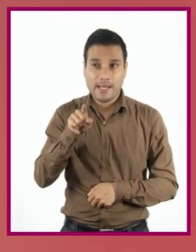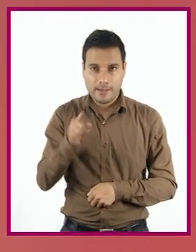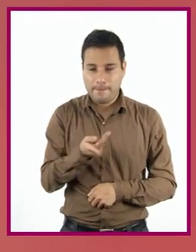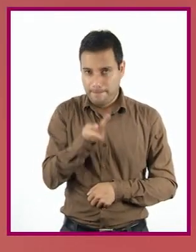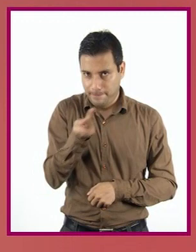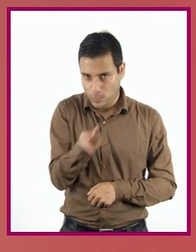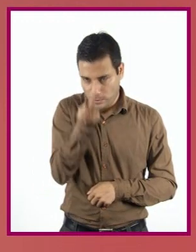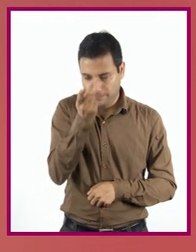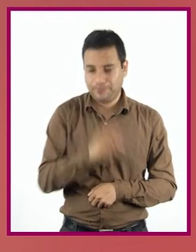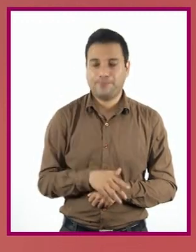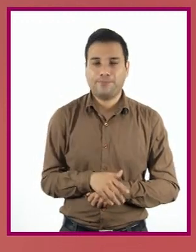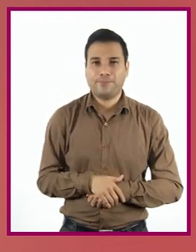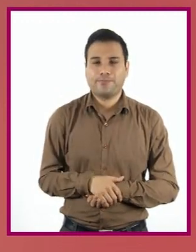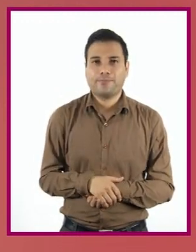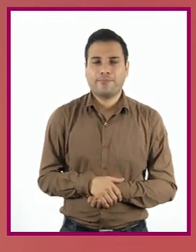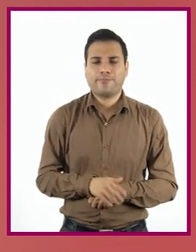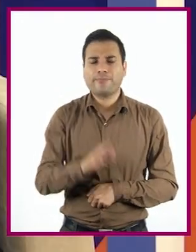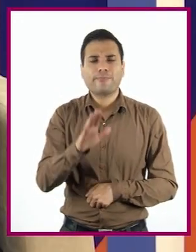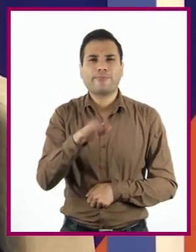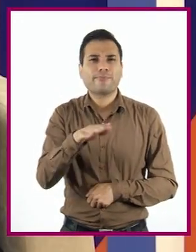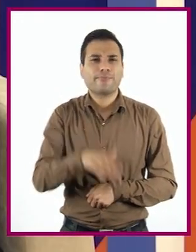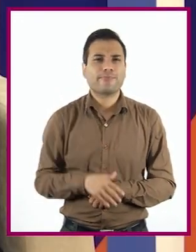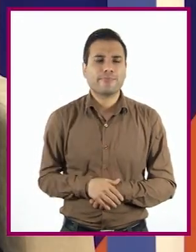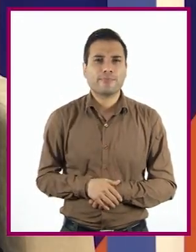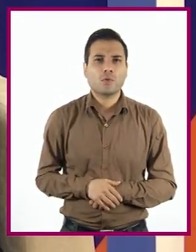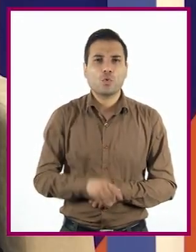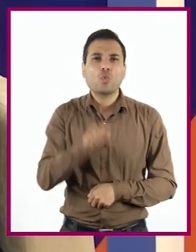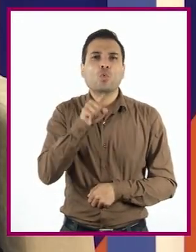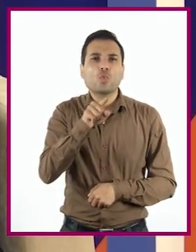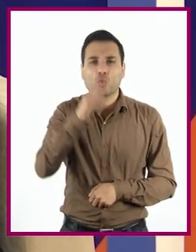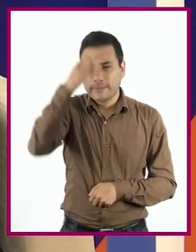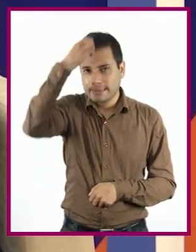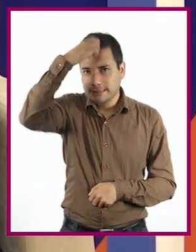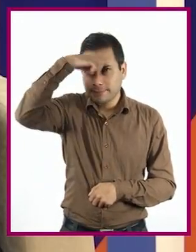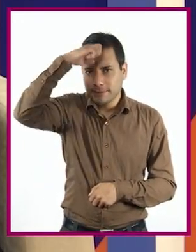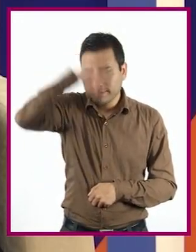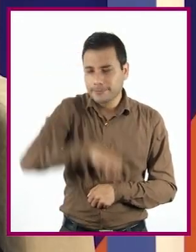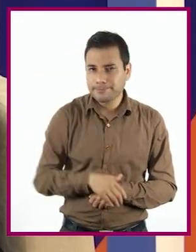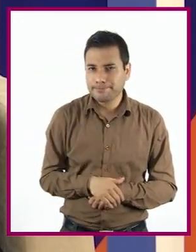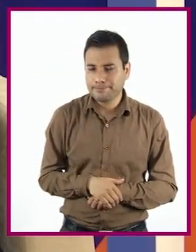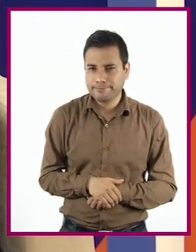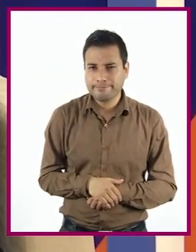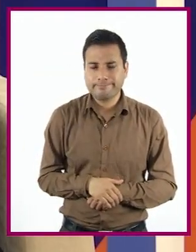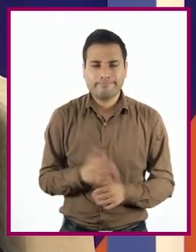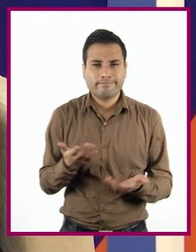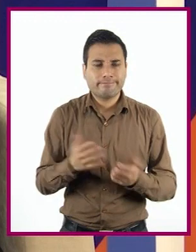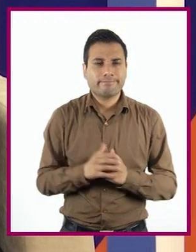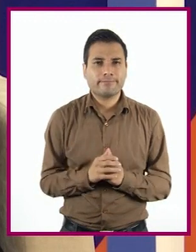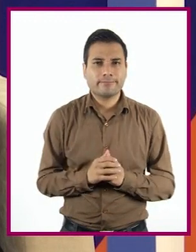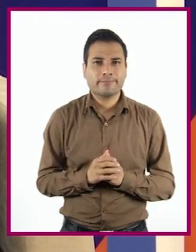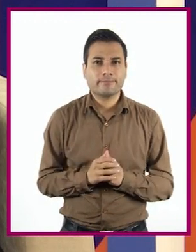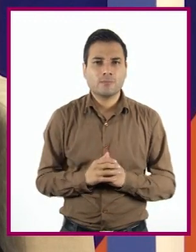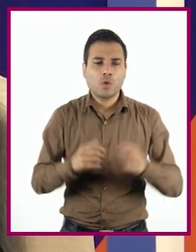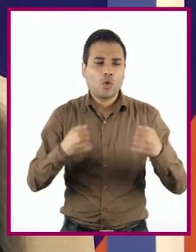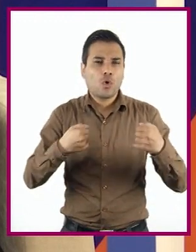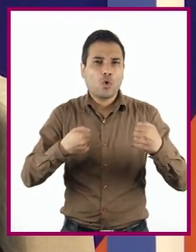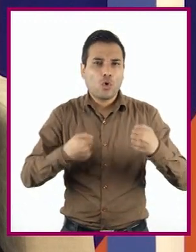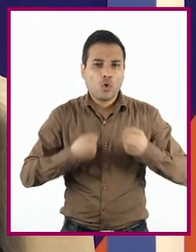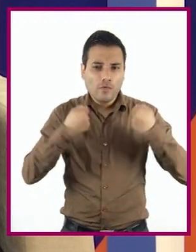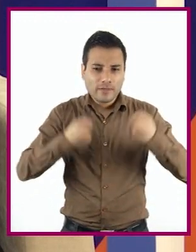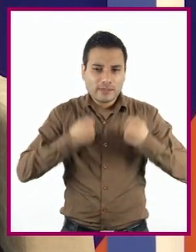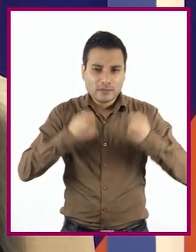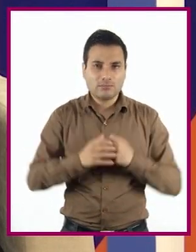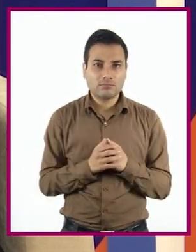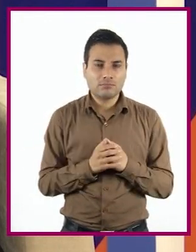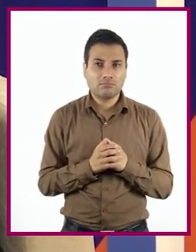plantea: Doctora Alejandra, desde su experiencia como docente, ¿cuál es la razón por la que las y los jóvenes no optan